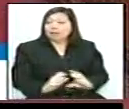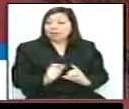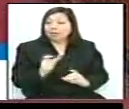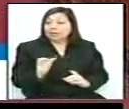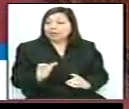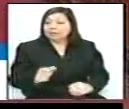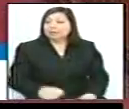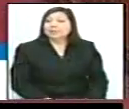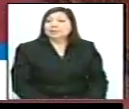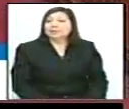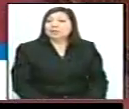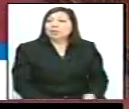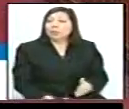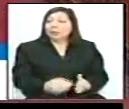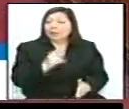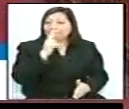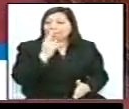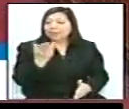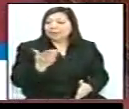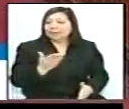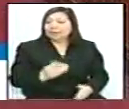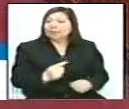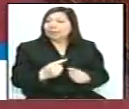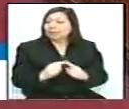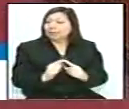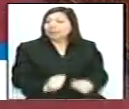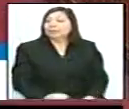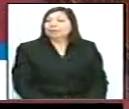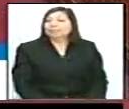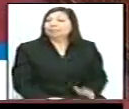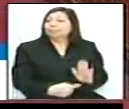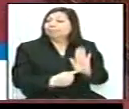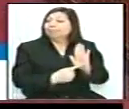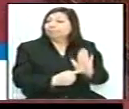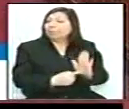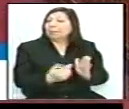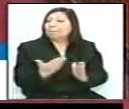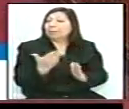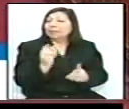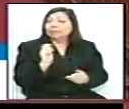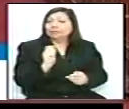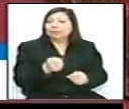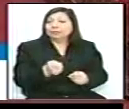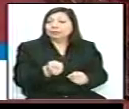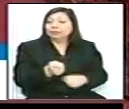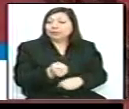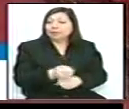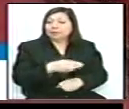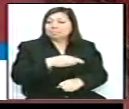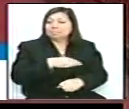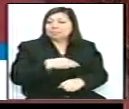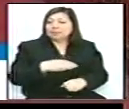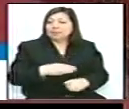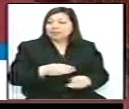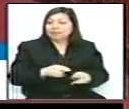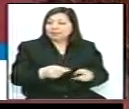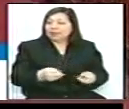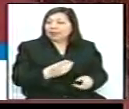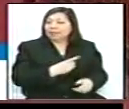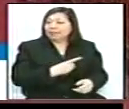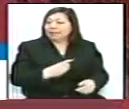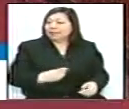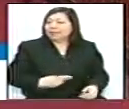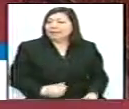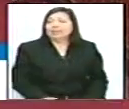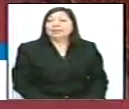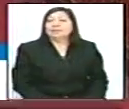parlamentarios de Nuevo Perú y Frente Amplio han presentado una moción de censura contra la mesa directiva. En